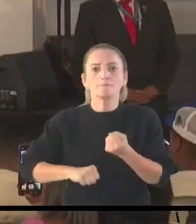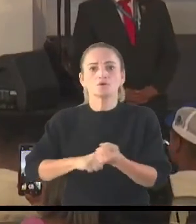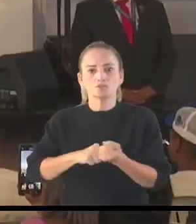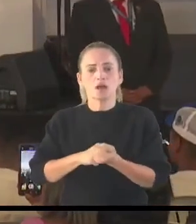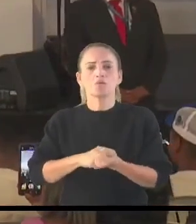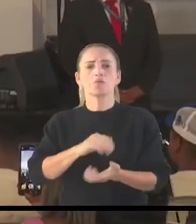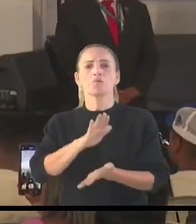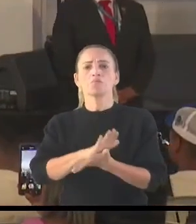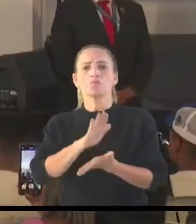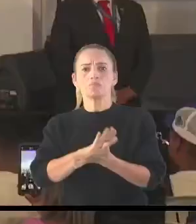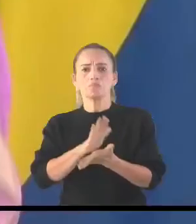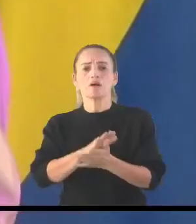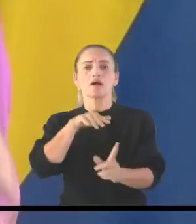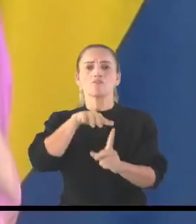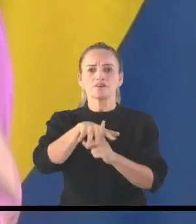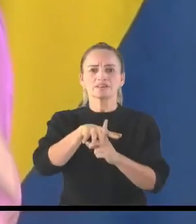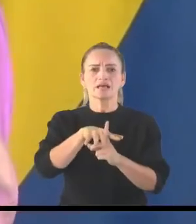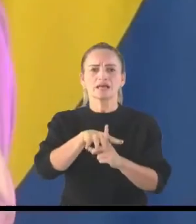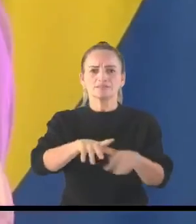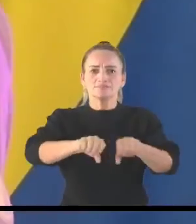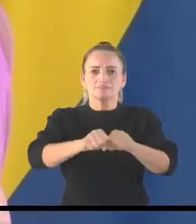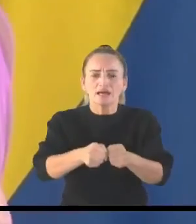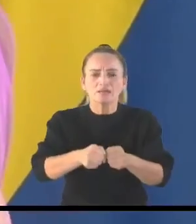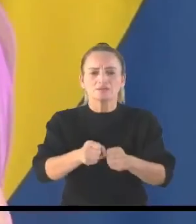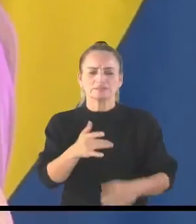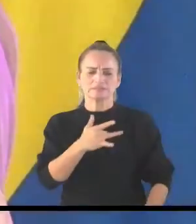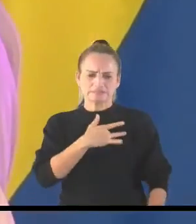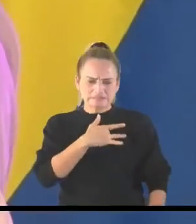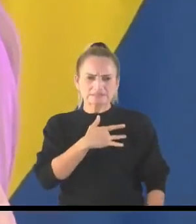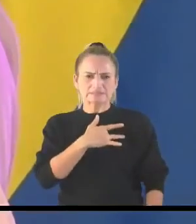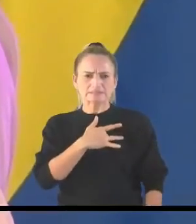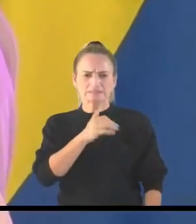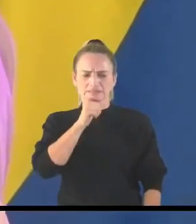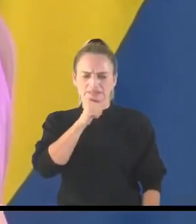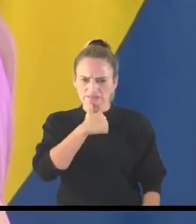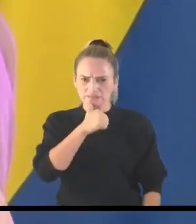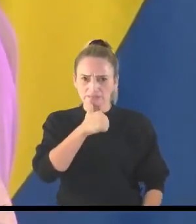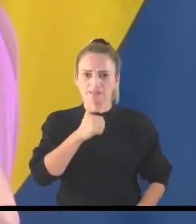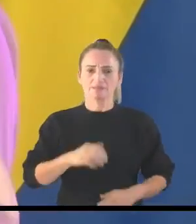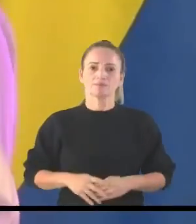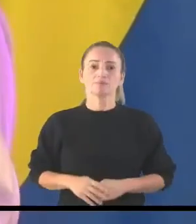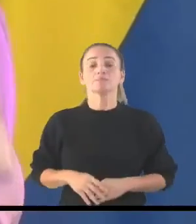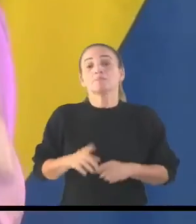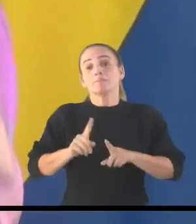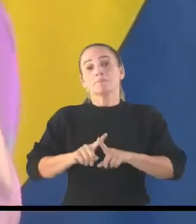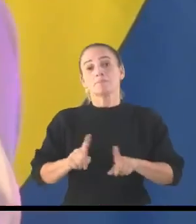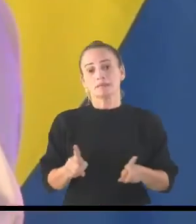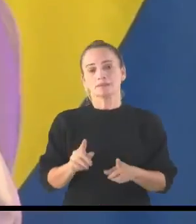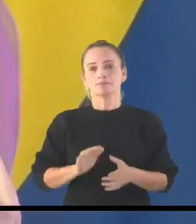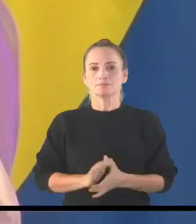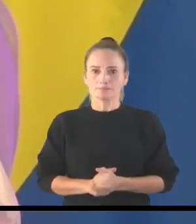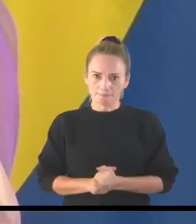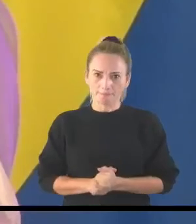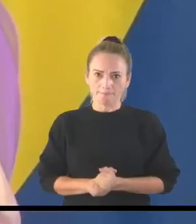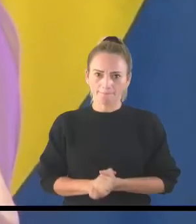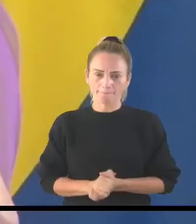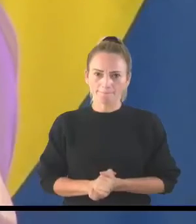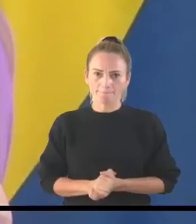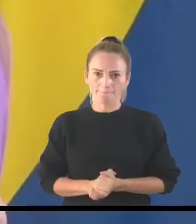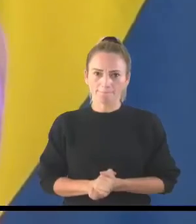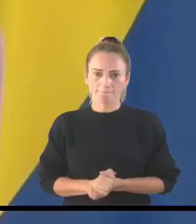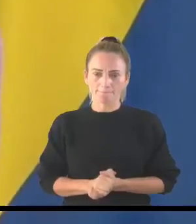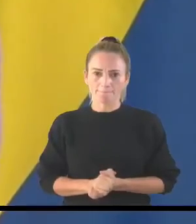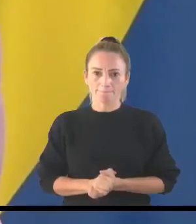permitimos que se les causara, el daño que permitimos que se les causara. Sin embargo,